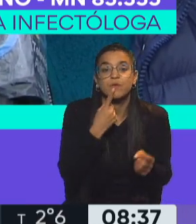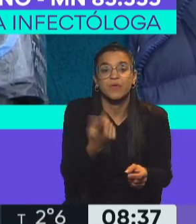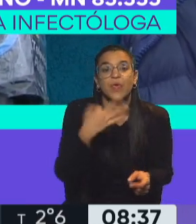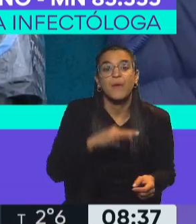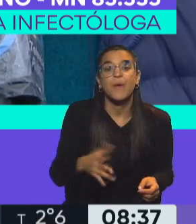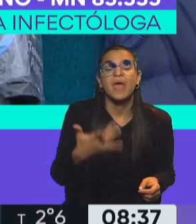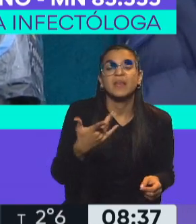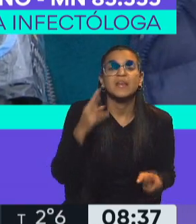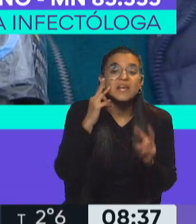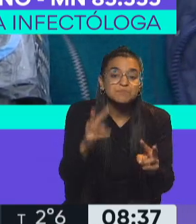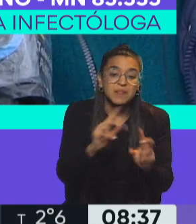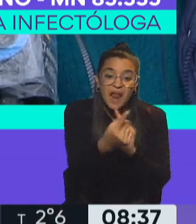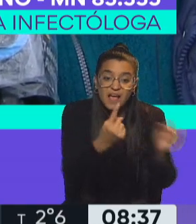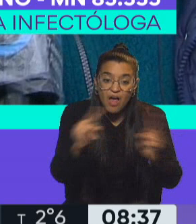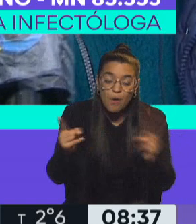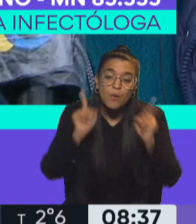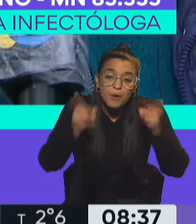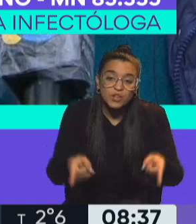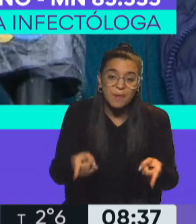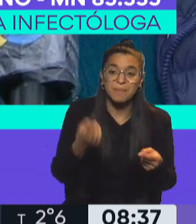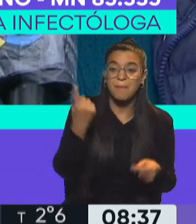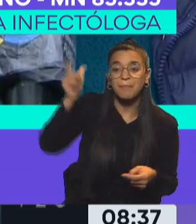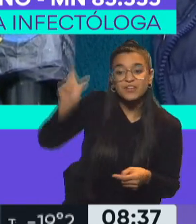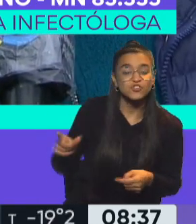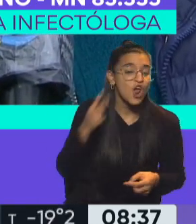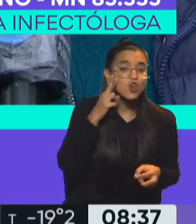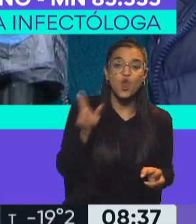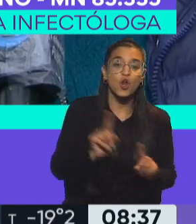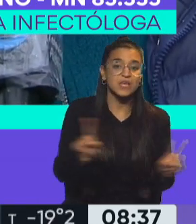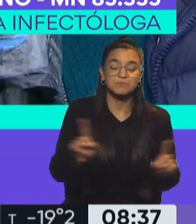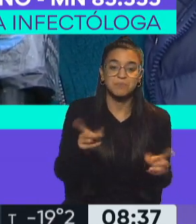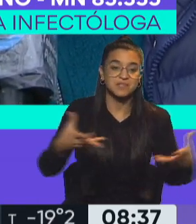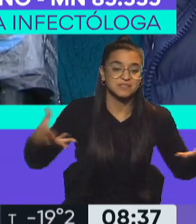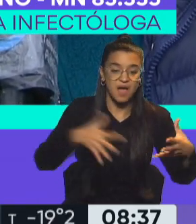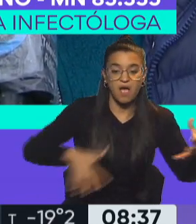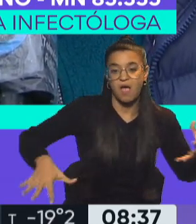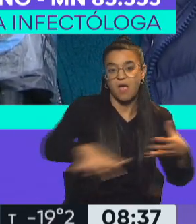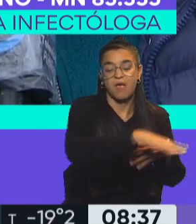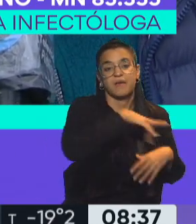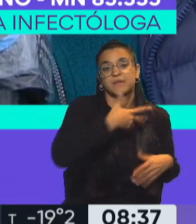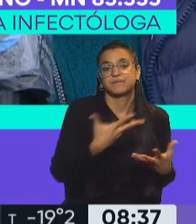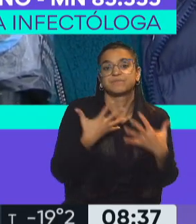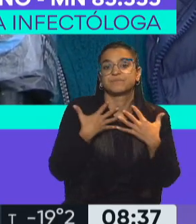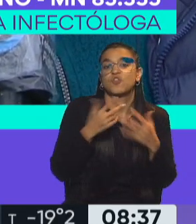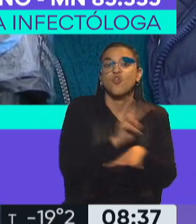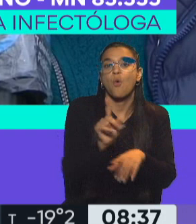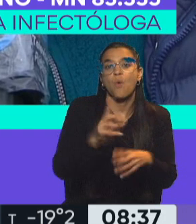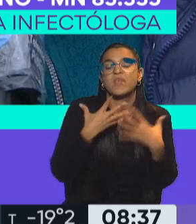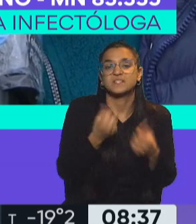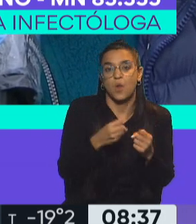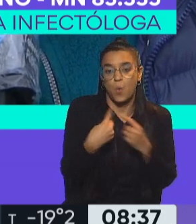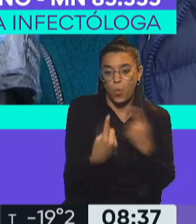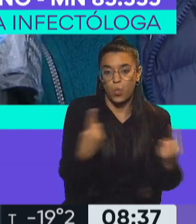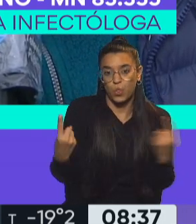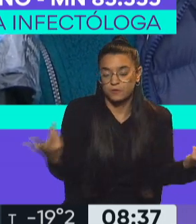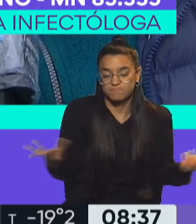respetar la individualidad, pero esa misma persona no está respetando la integridad física de los que lo rodean. Y ahí está el tema